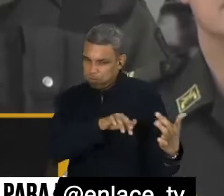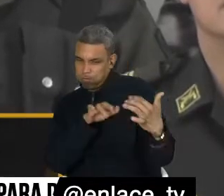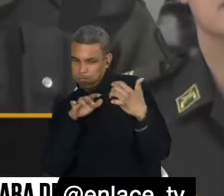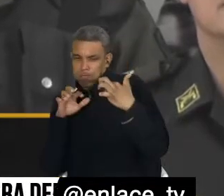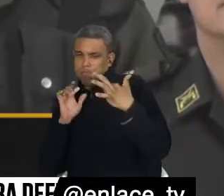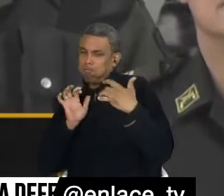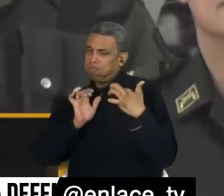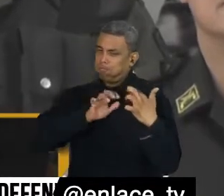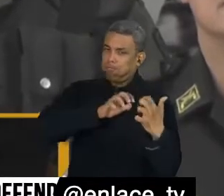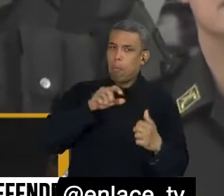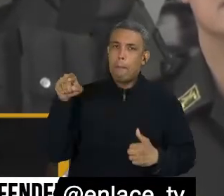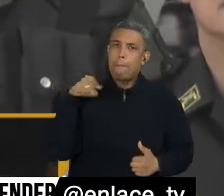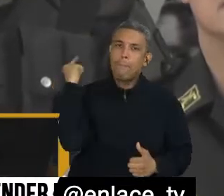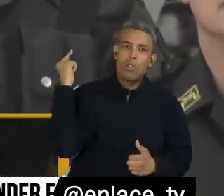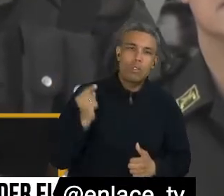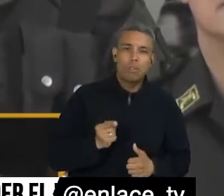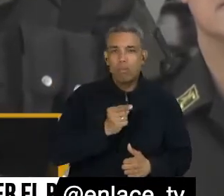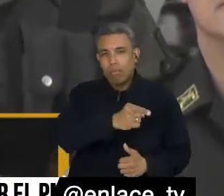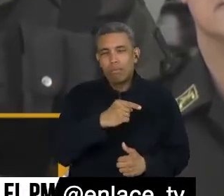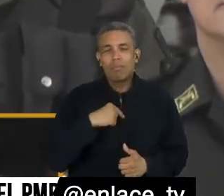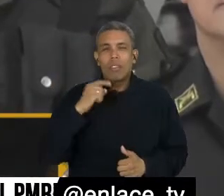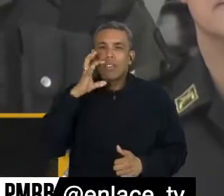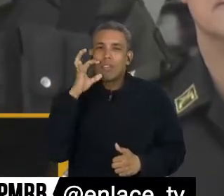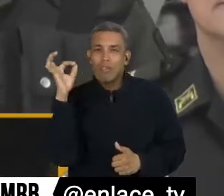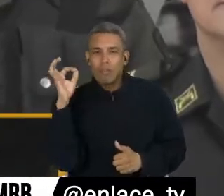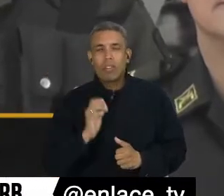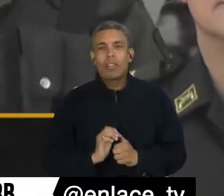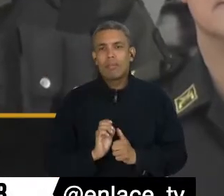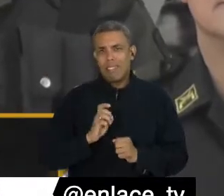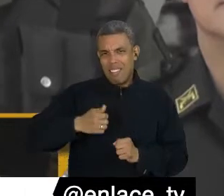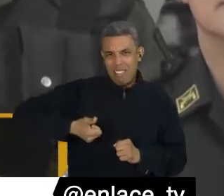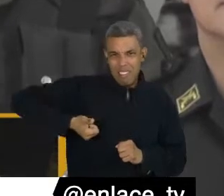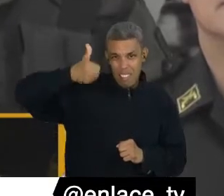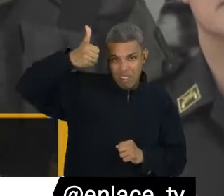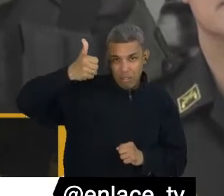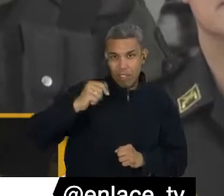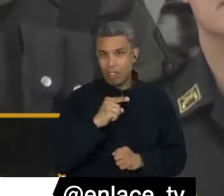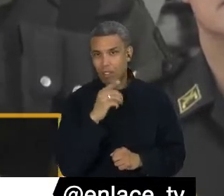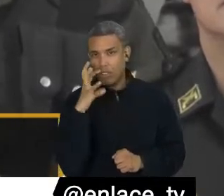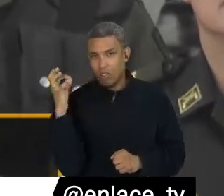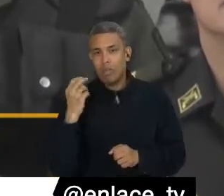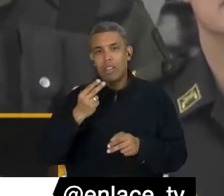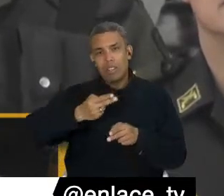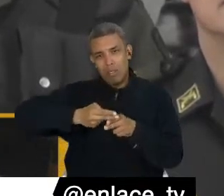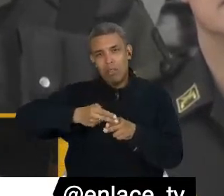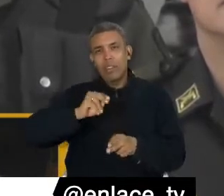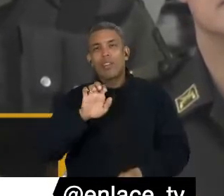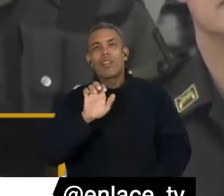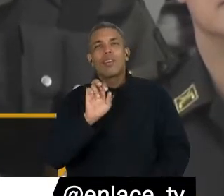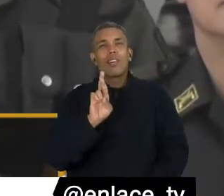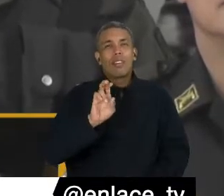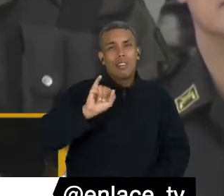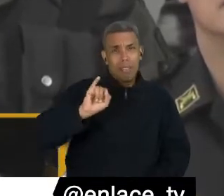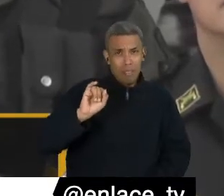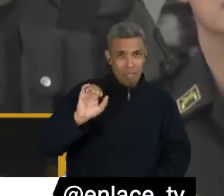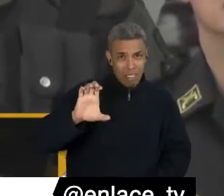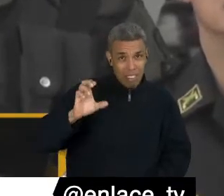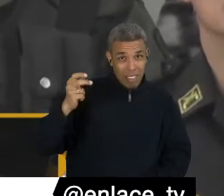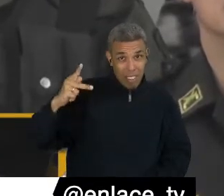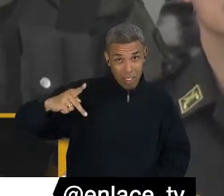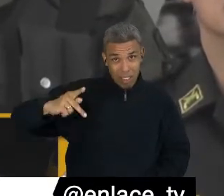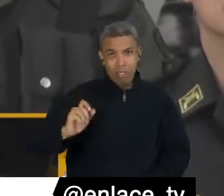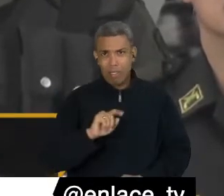en desarrollo de esta operación militar del cabecilla alias Eric, quien fungía